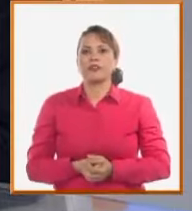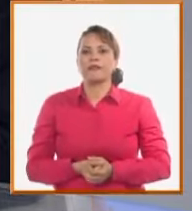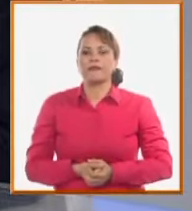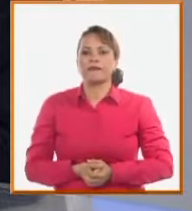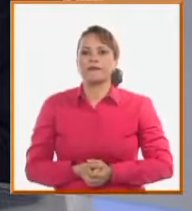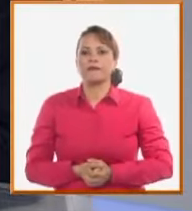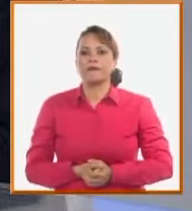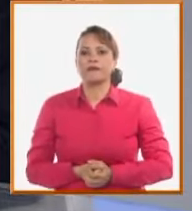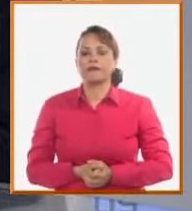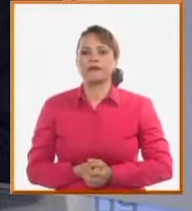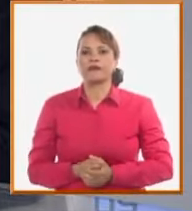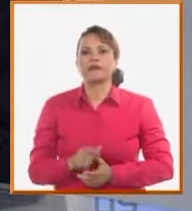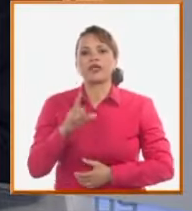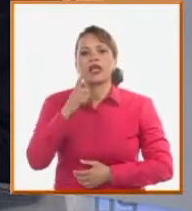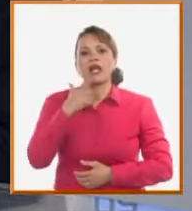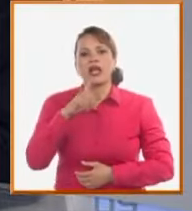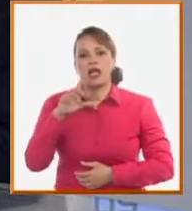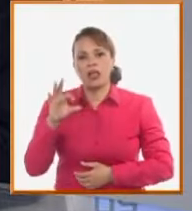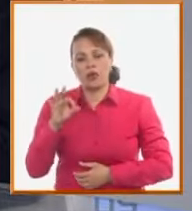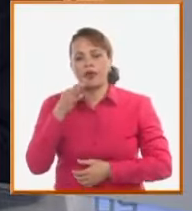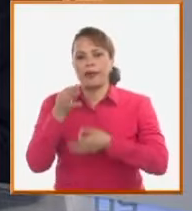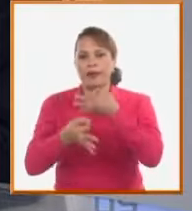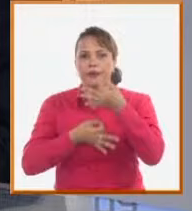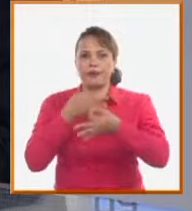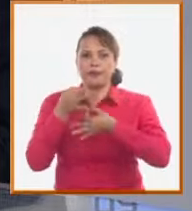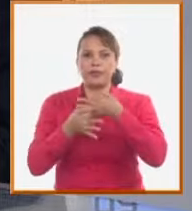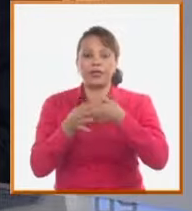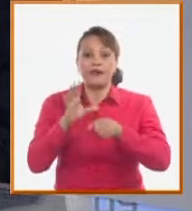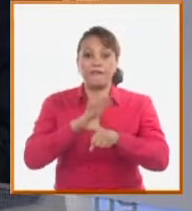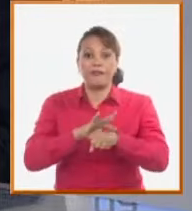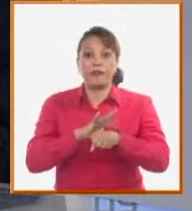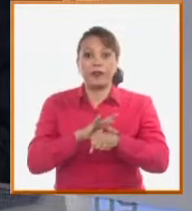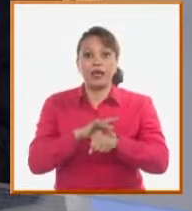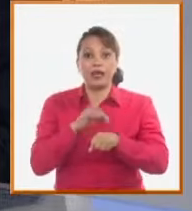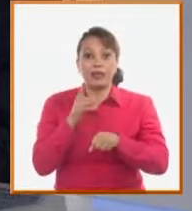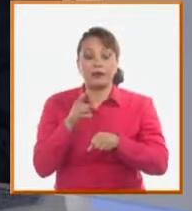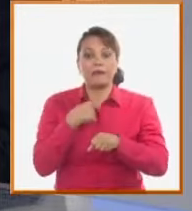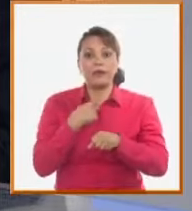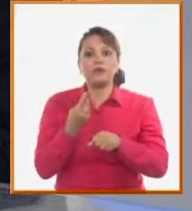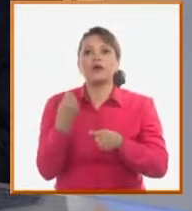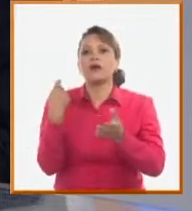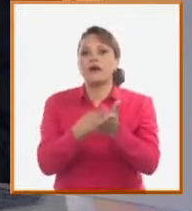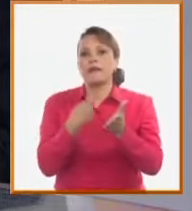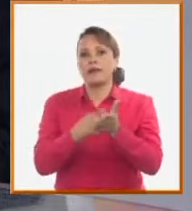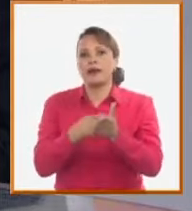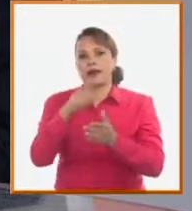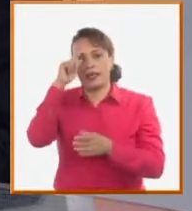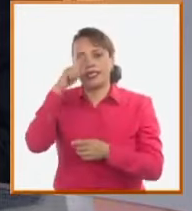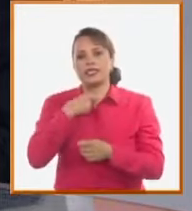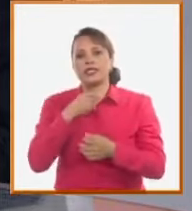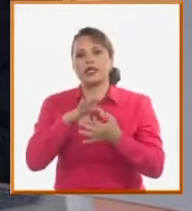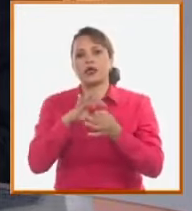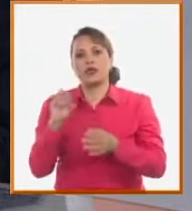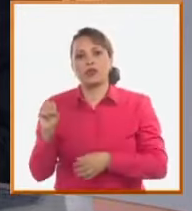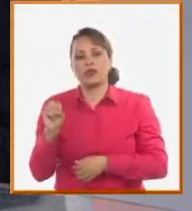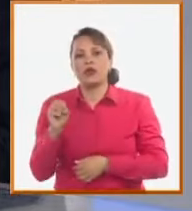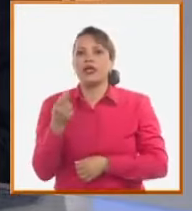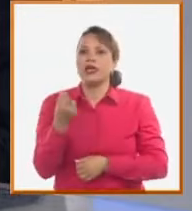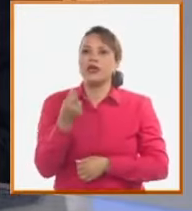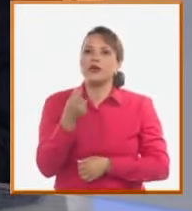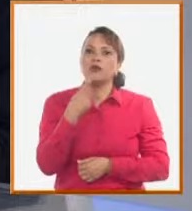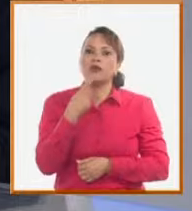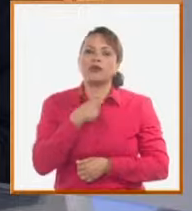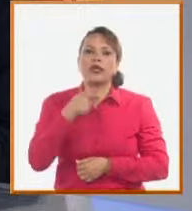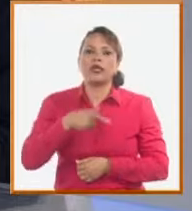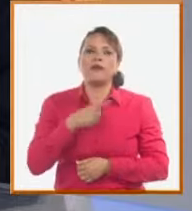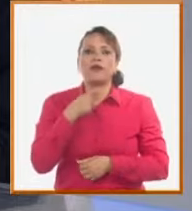el compañero Carlos, ¿no? Carlos, esa enfermedad es una de las enfermedades cubiertas por el seguro temporario de vida, que es un seguro para caso de